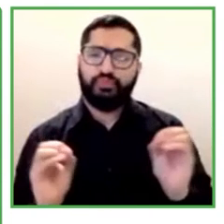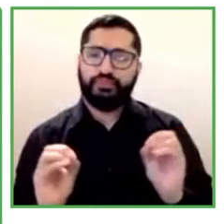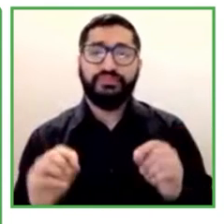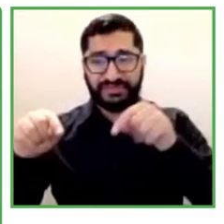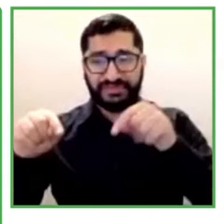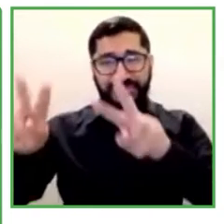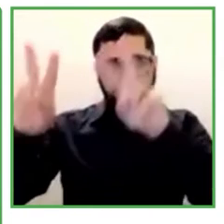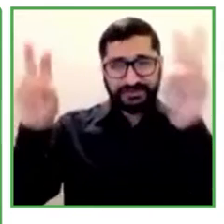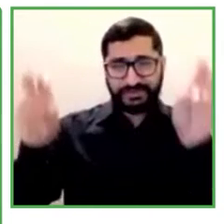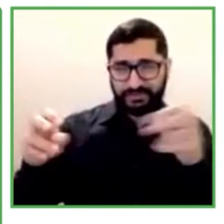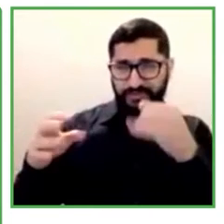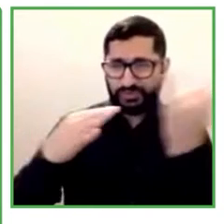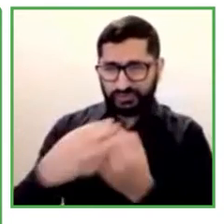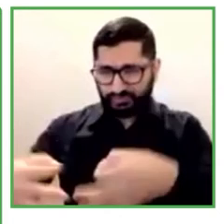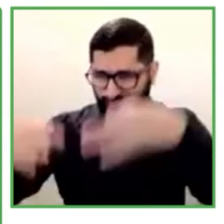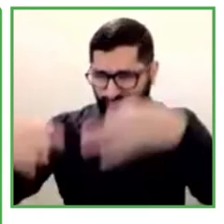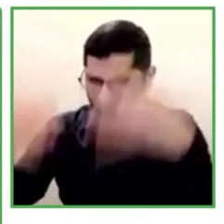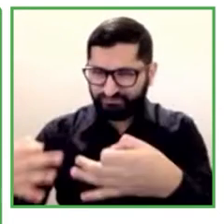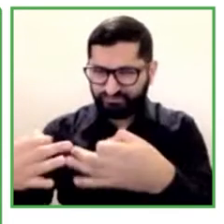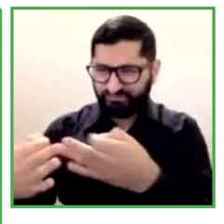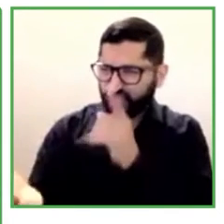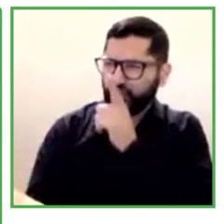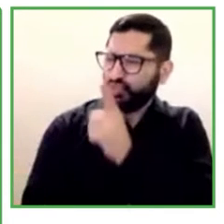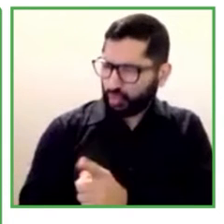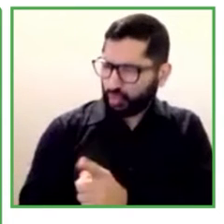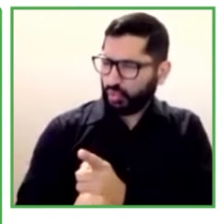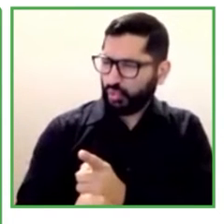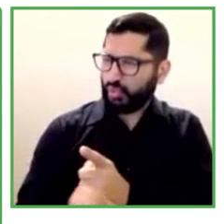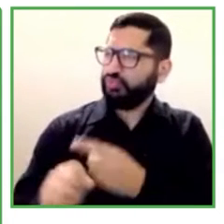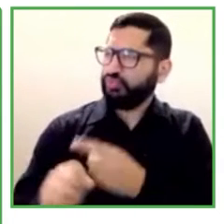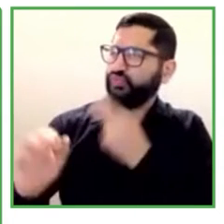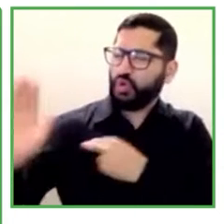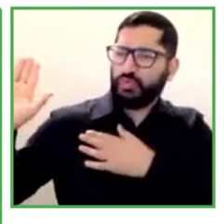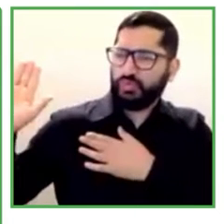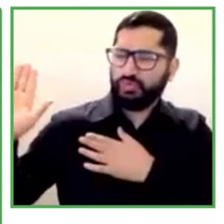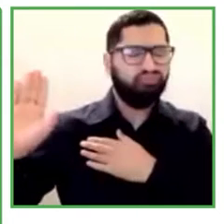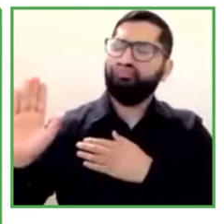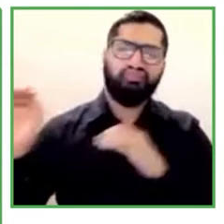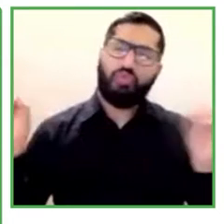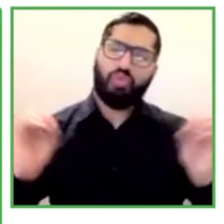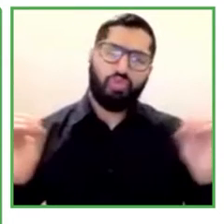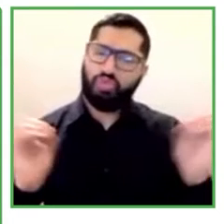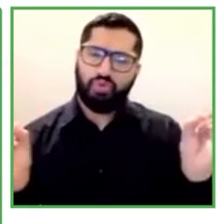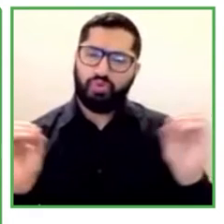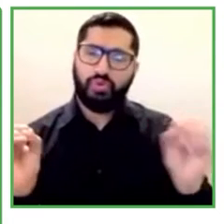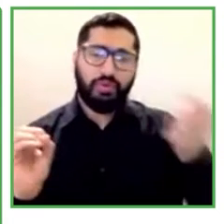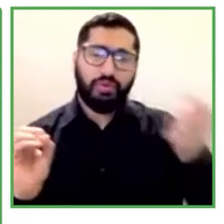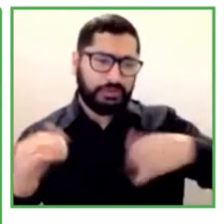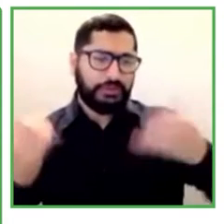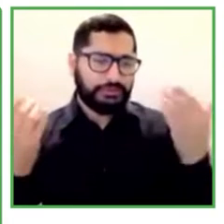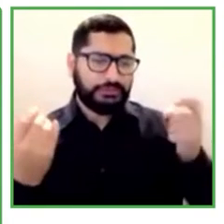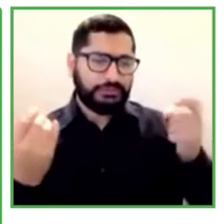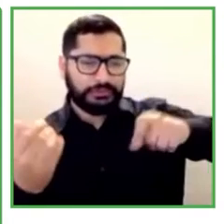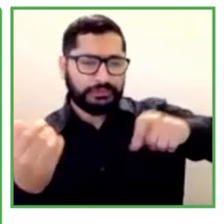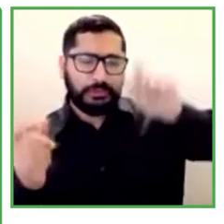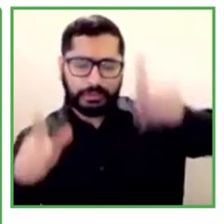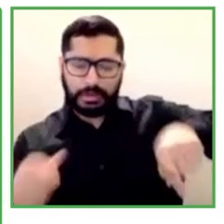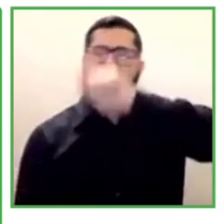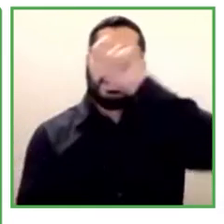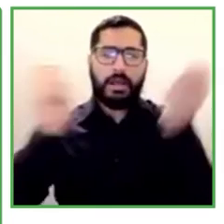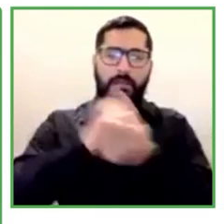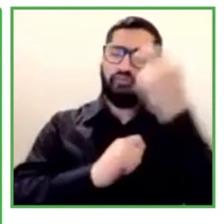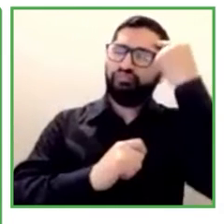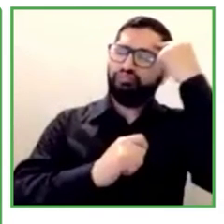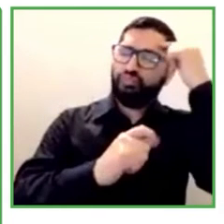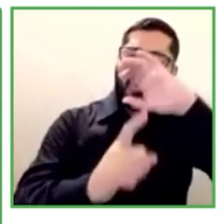De manera más amplia, la inclusión requiere un cambio cultural y el día de hoy vamos a hablar más sobre